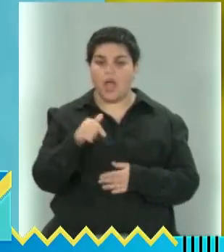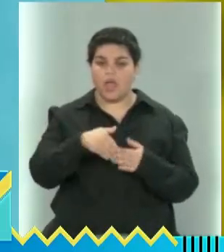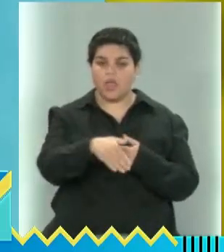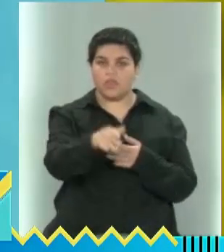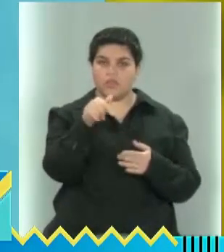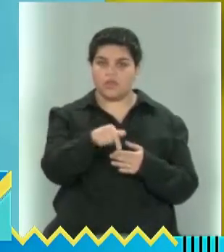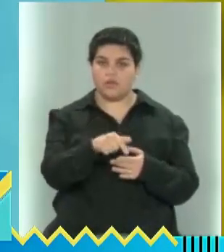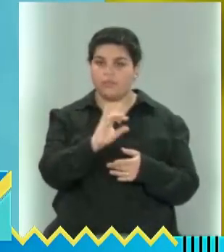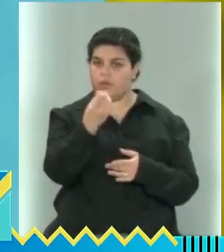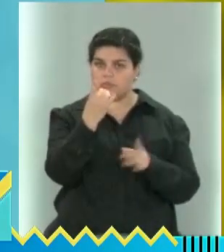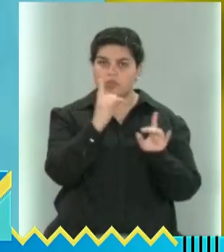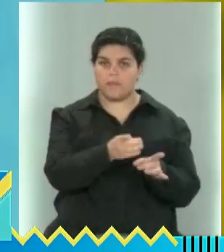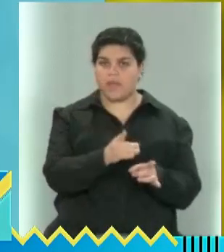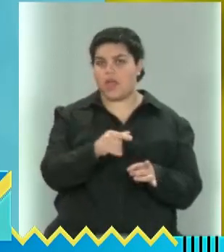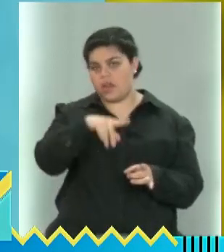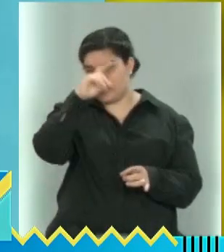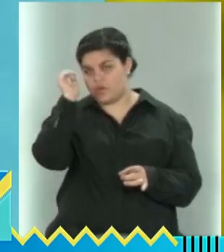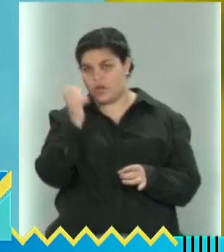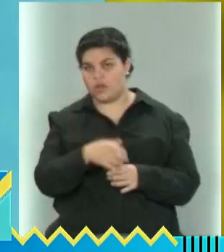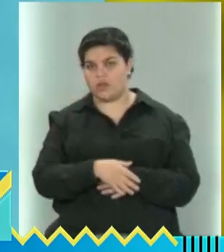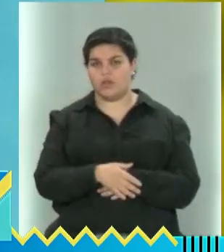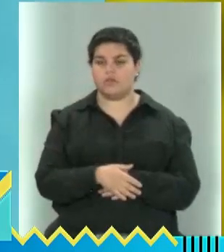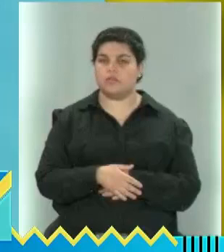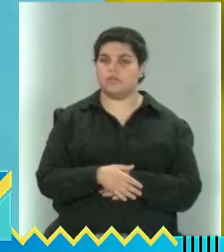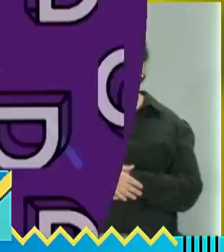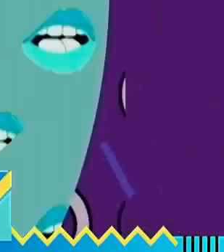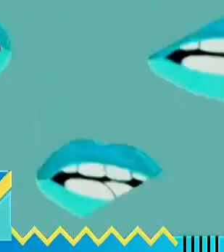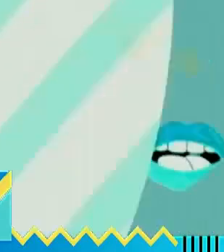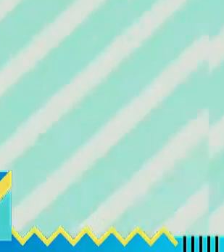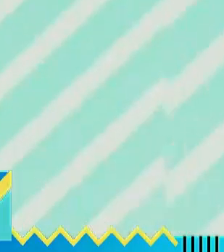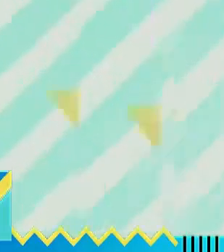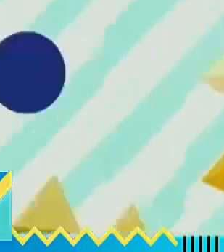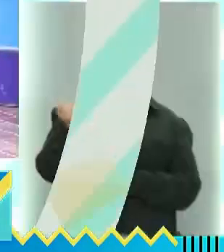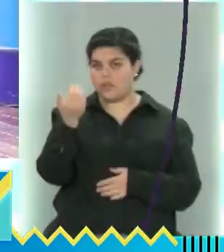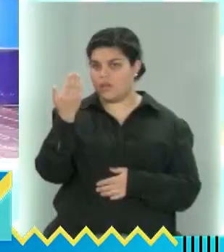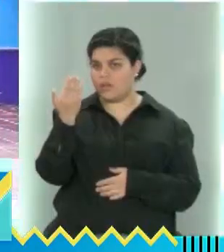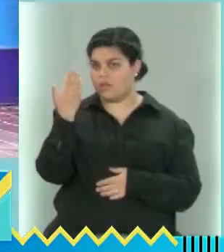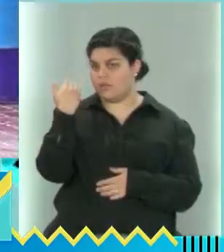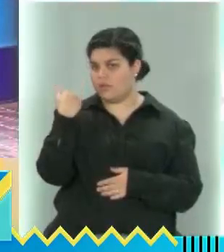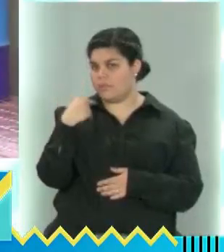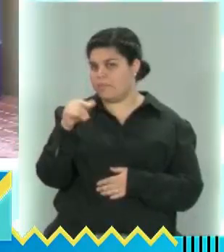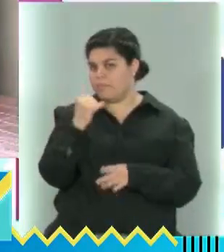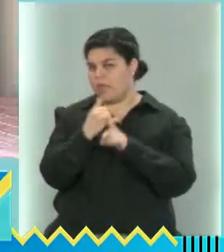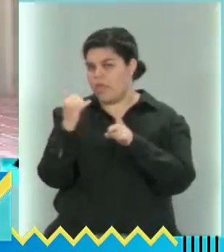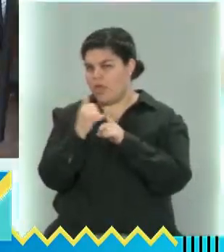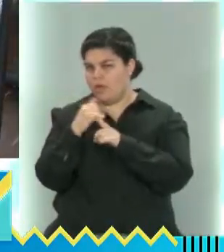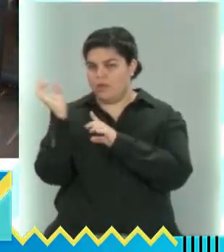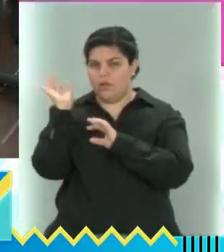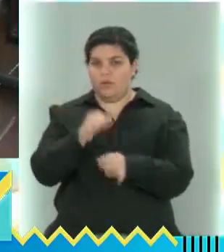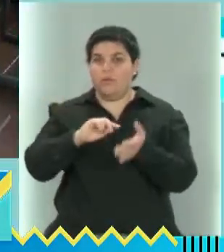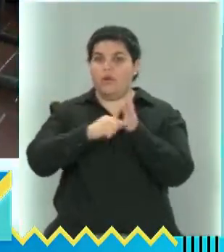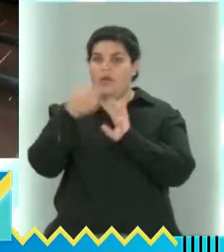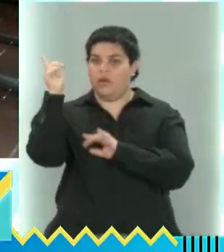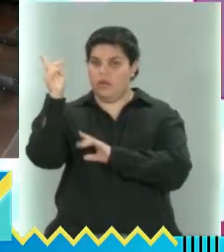desde la universidad, pero también a nivel nacional. Sí, yo hace escaso media hora que llegué de Buenos Aires,